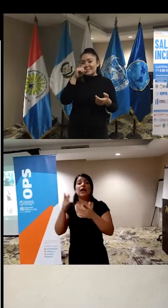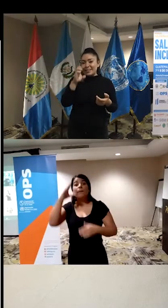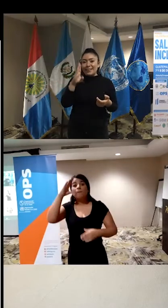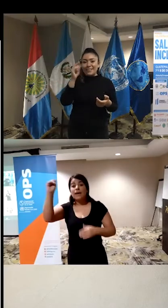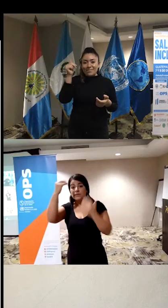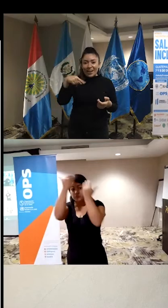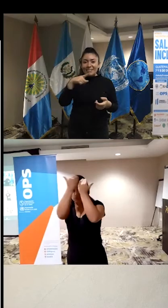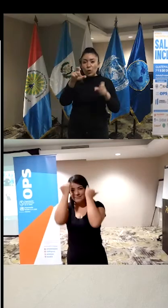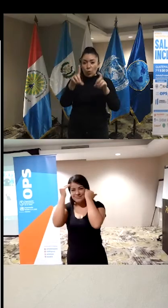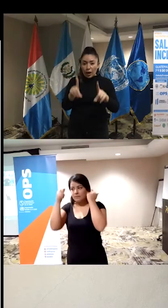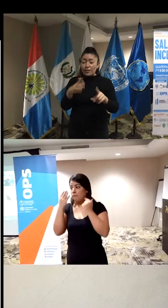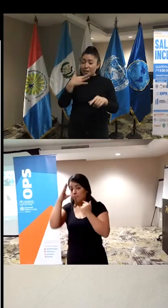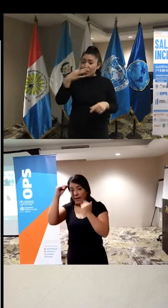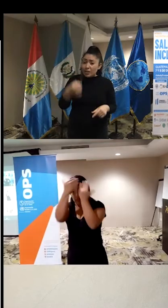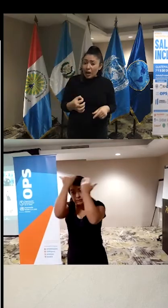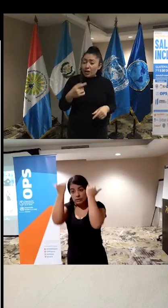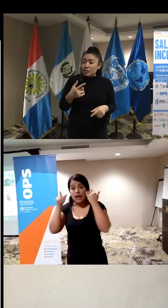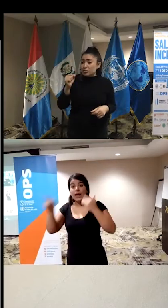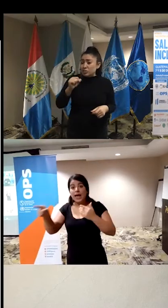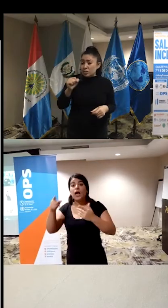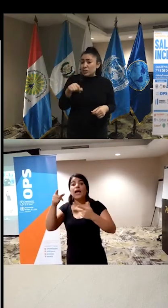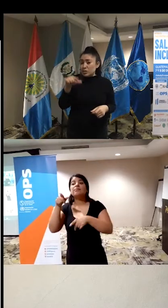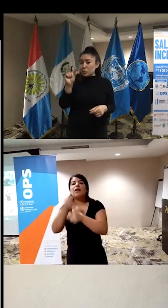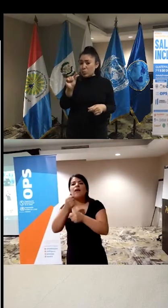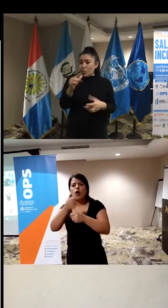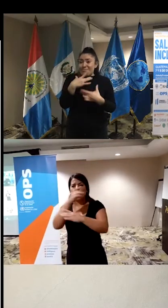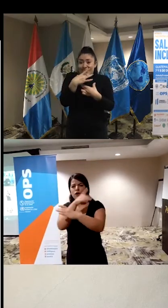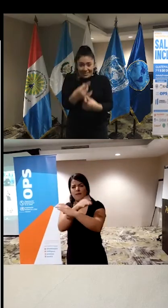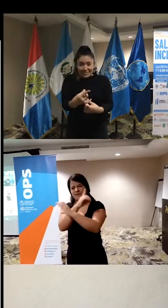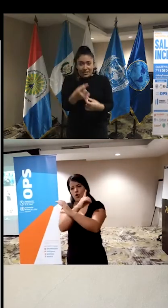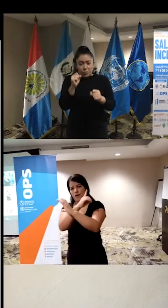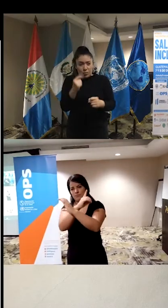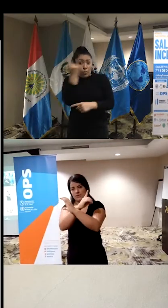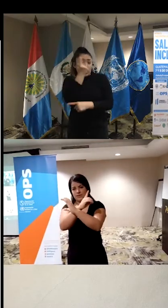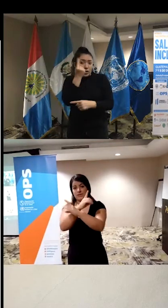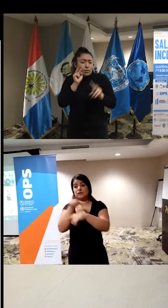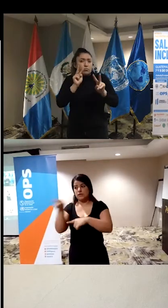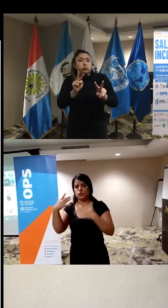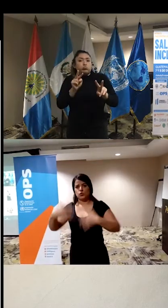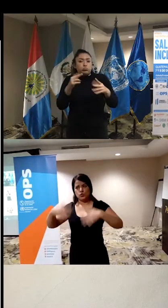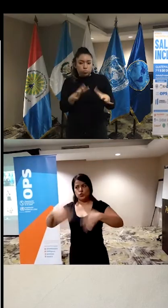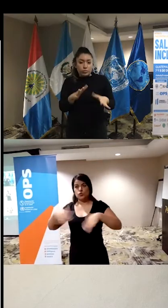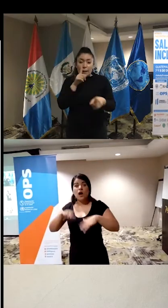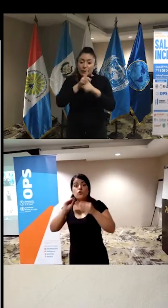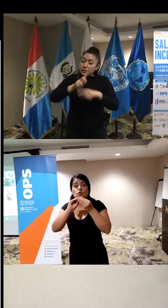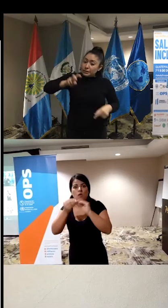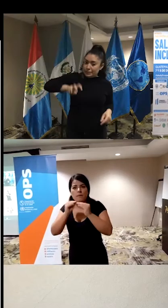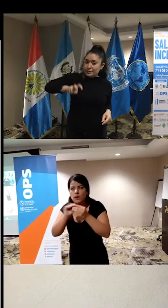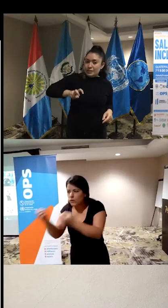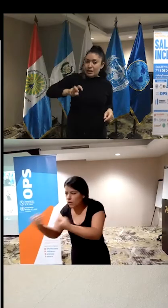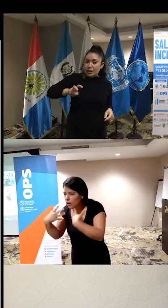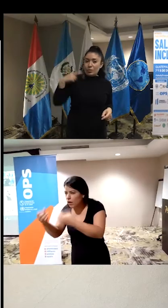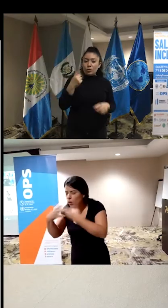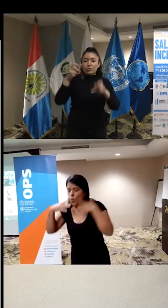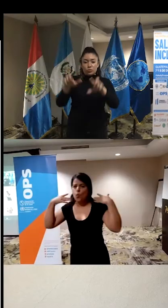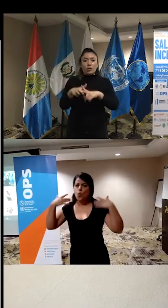que en realidad es un poco interesante e importante y sobre todo necesario para las personas con discapacidad y